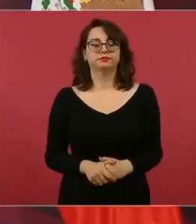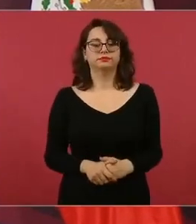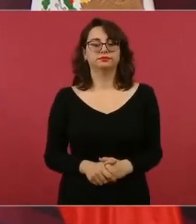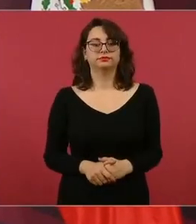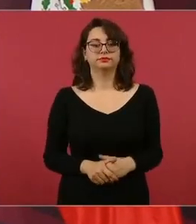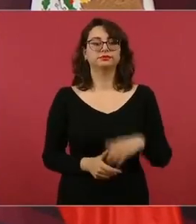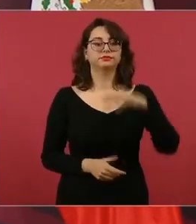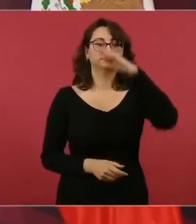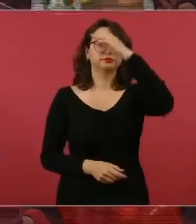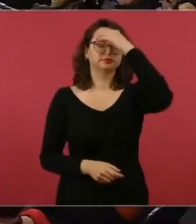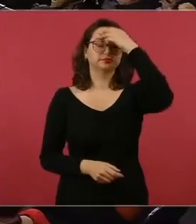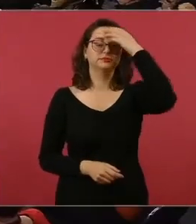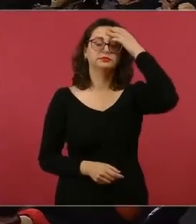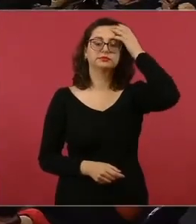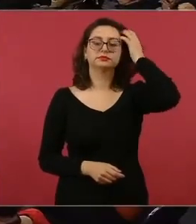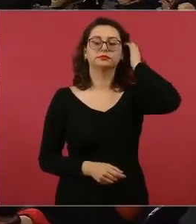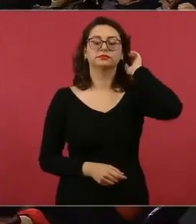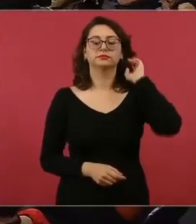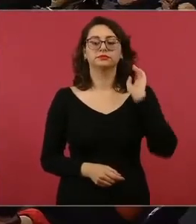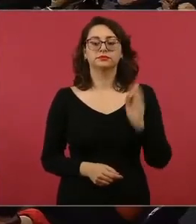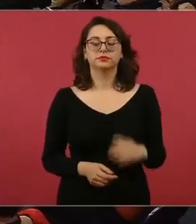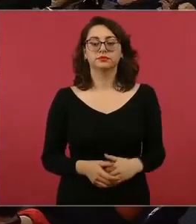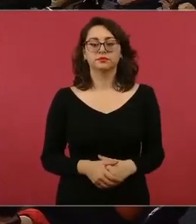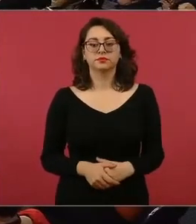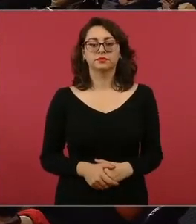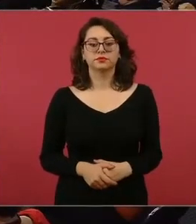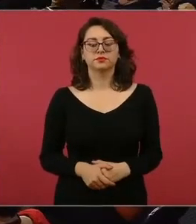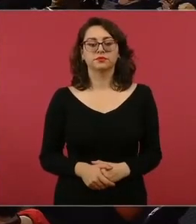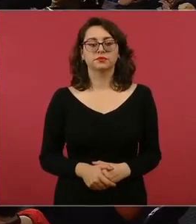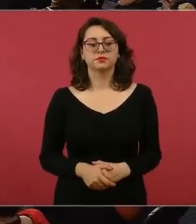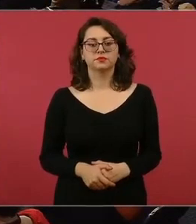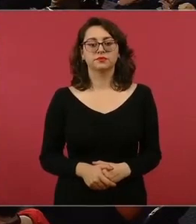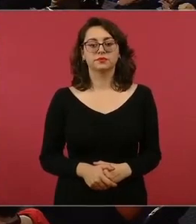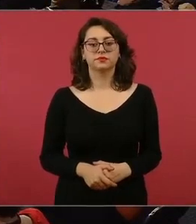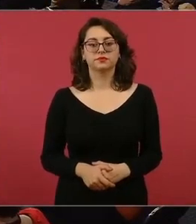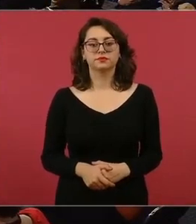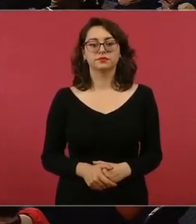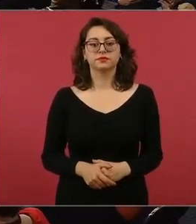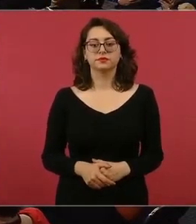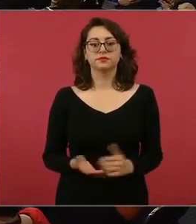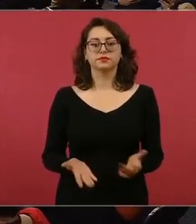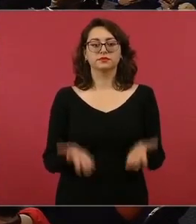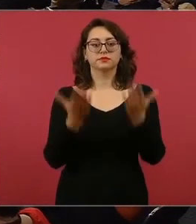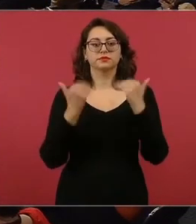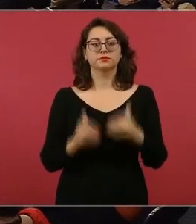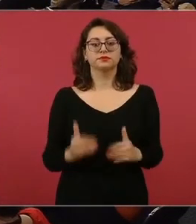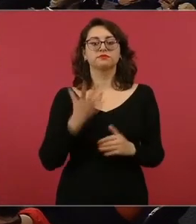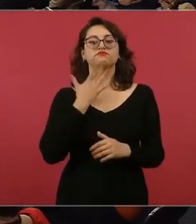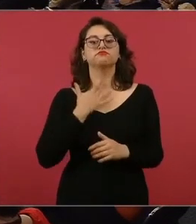Pero bueno, aquí está, este es lo de la gasolina, adelante. Esta es la premium,